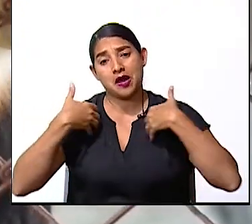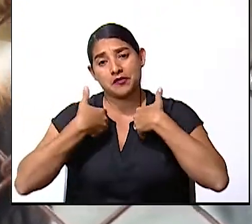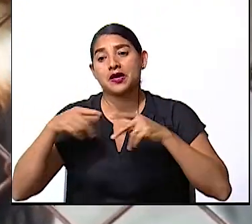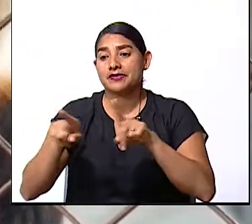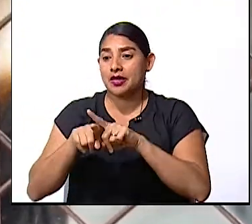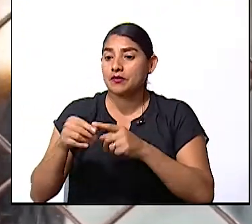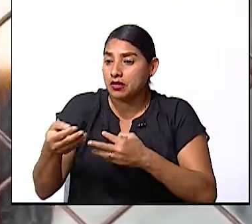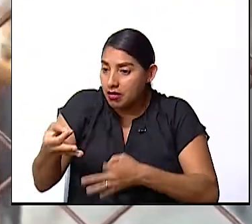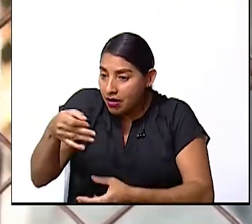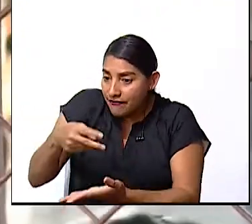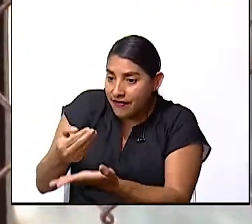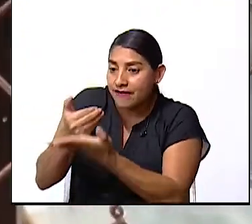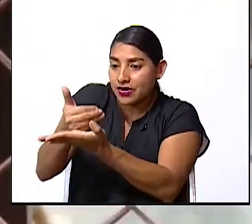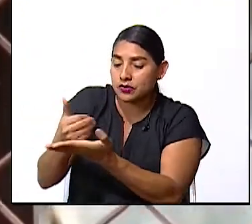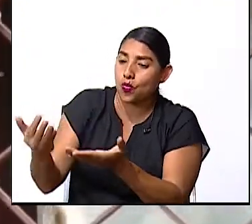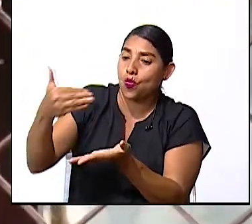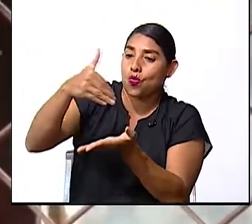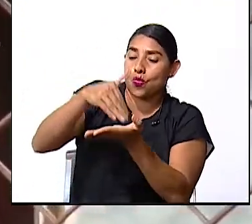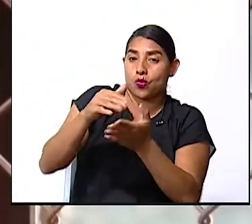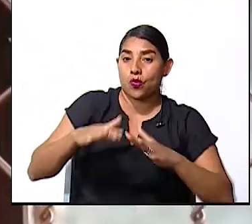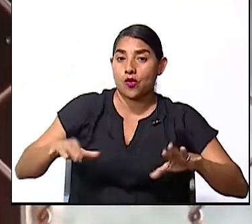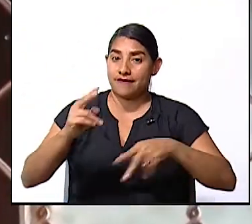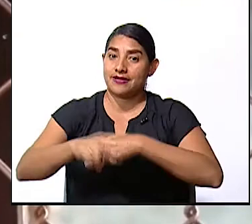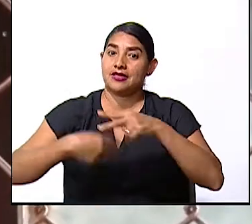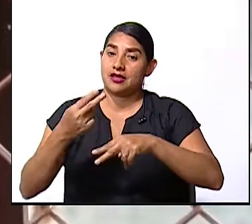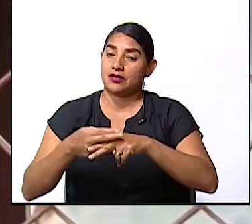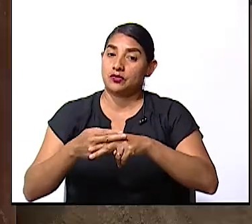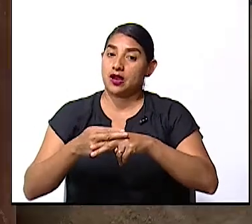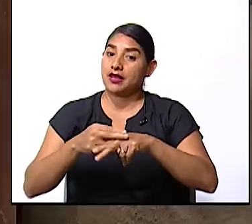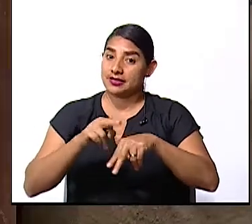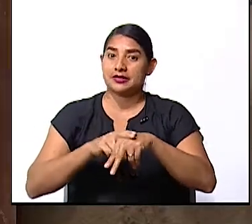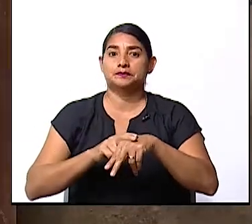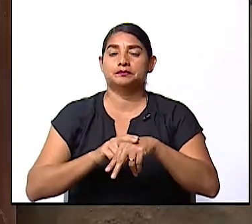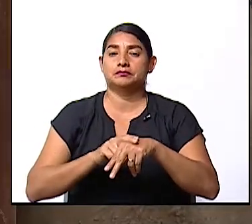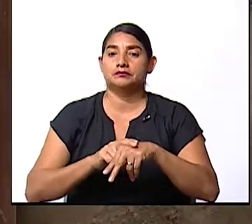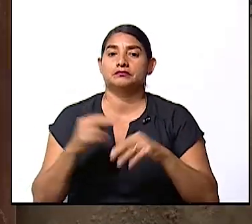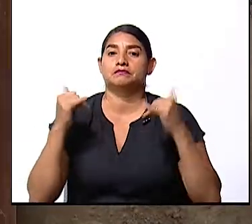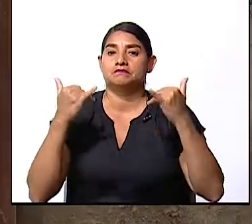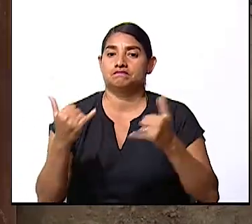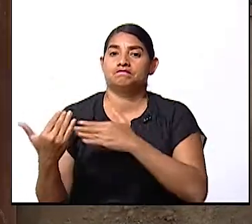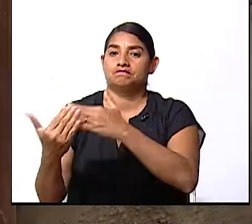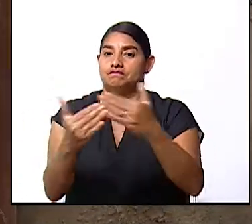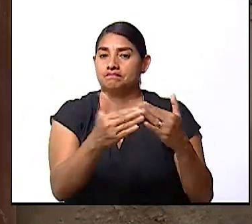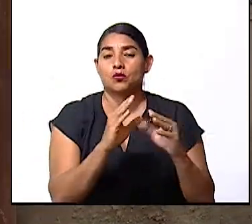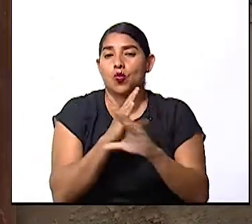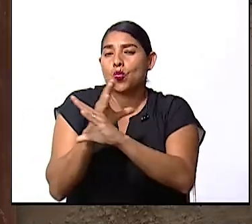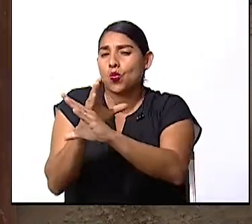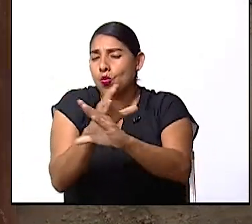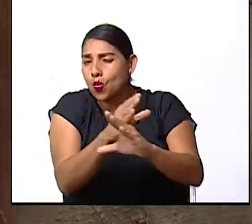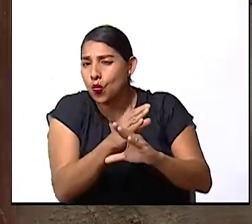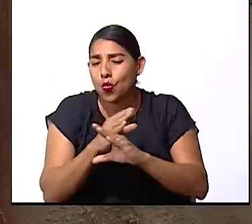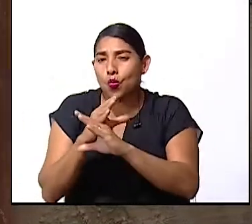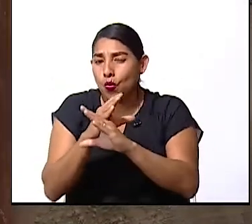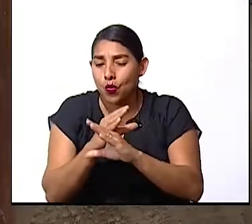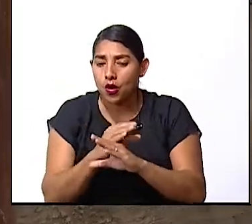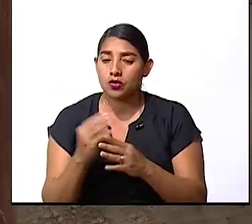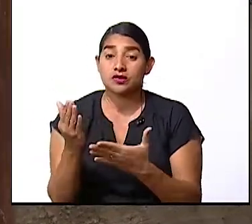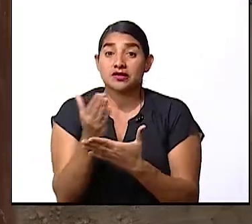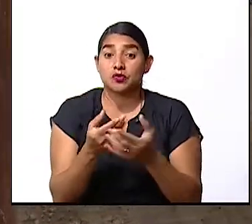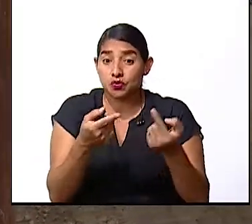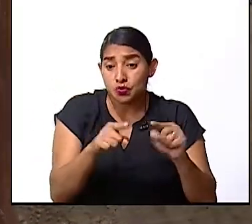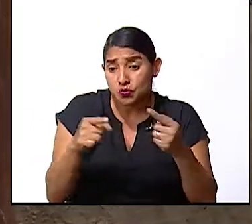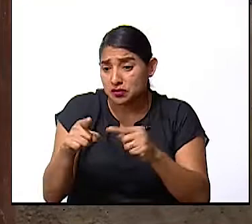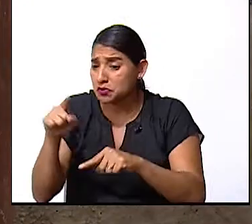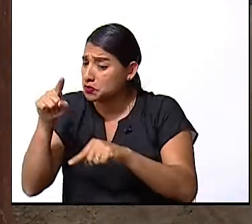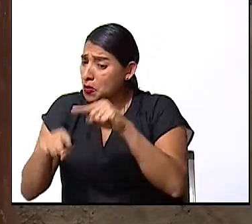la rehabilitación y reinserción de animales en la naturaleza o bien para su cuidado de por vida en caso de que no se